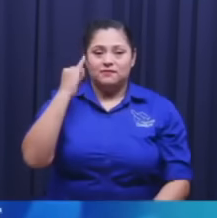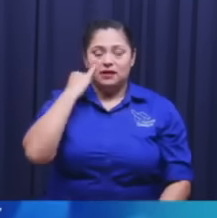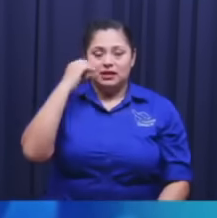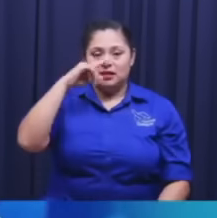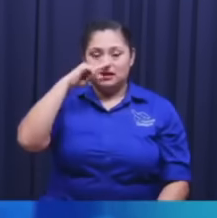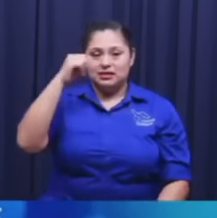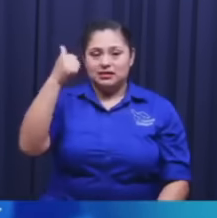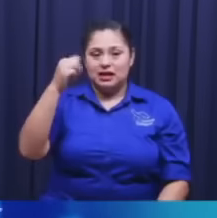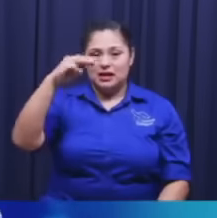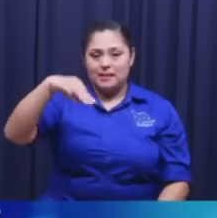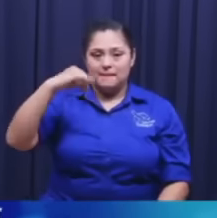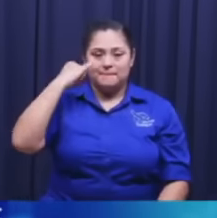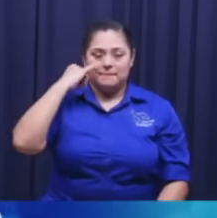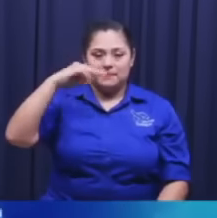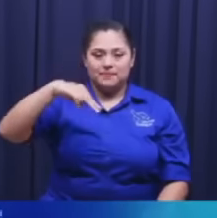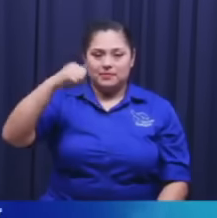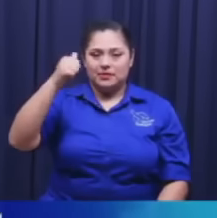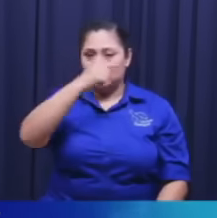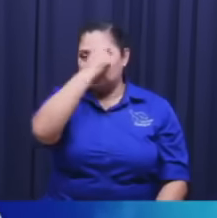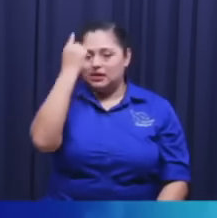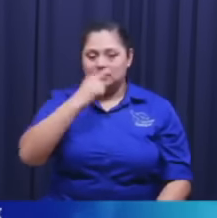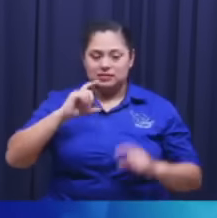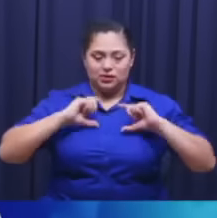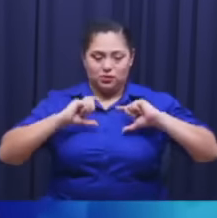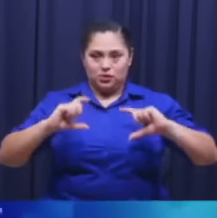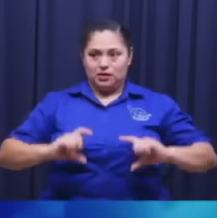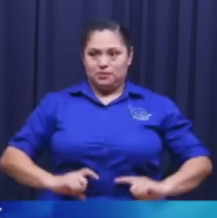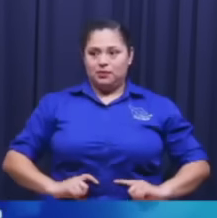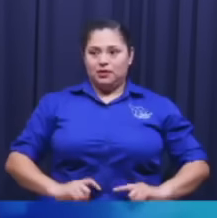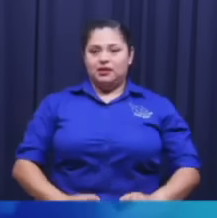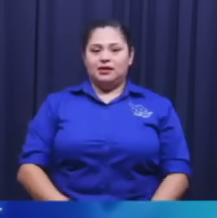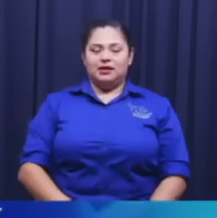intercambio antes de que se vaya en forma de